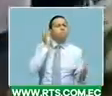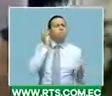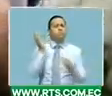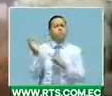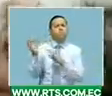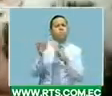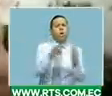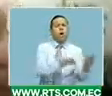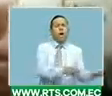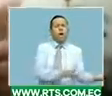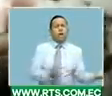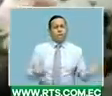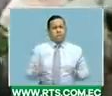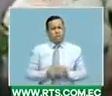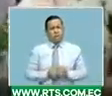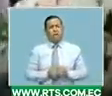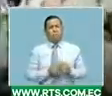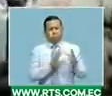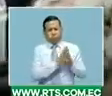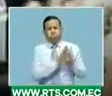mi hija! ¡Lo mató!